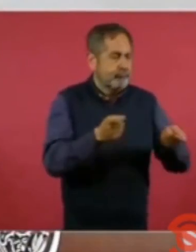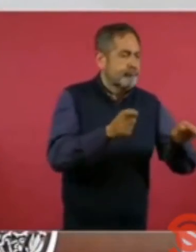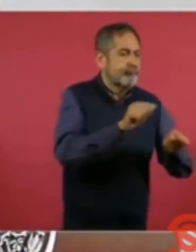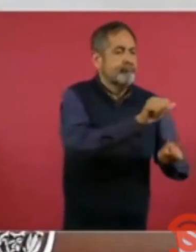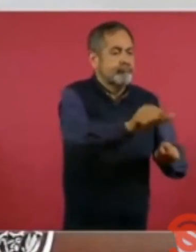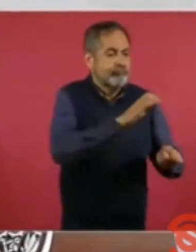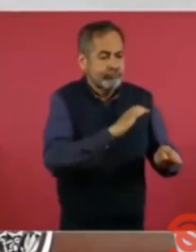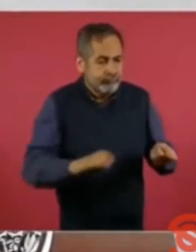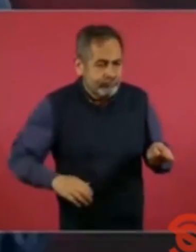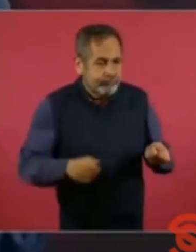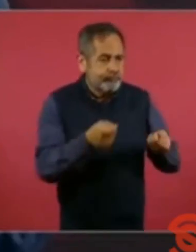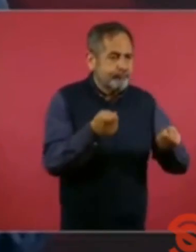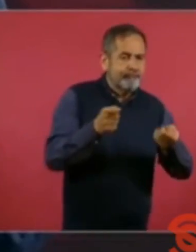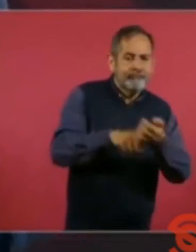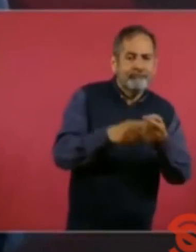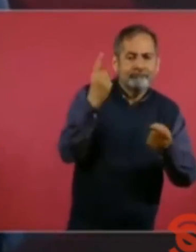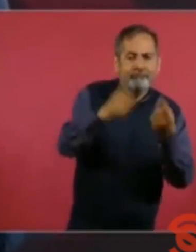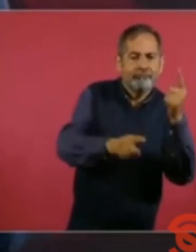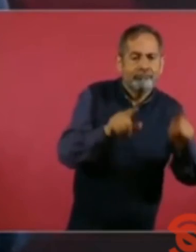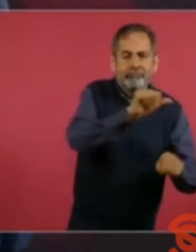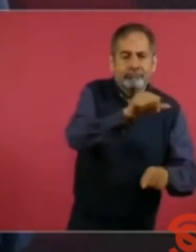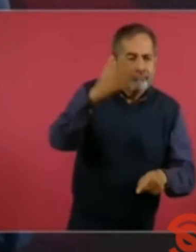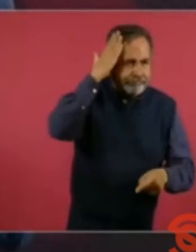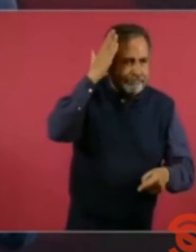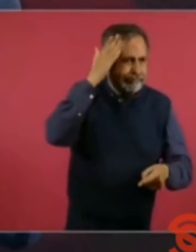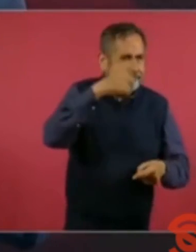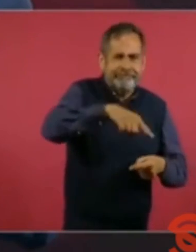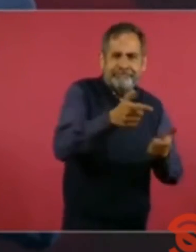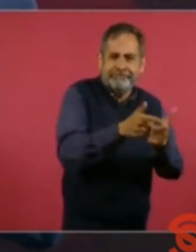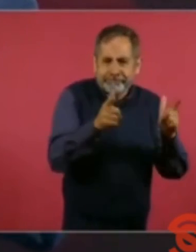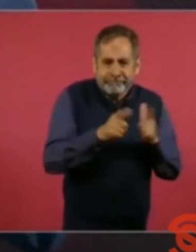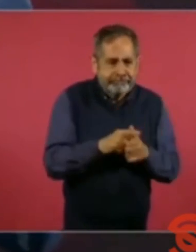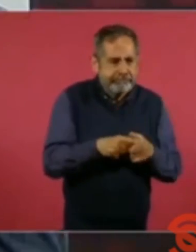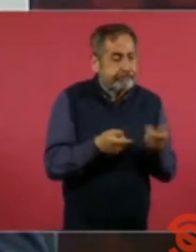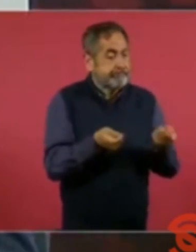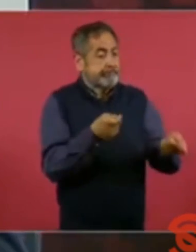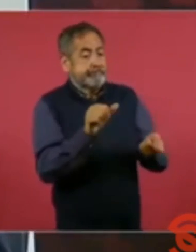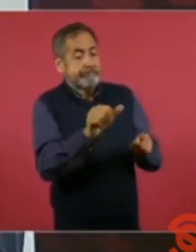coordinando a los partidos del bloque conservador,